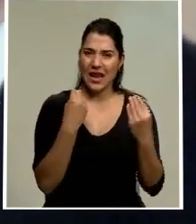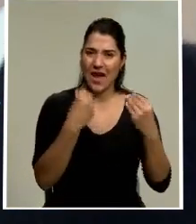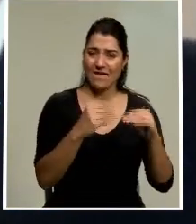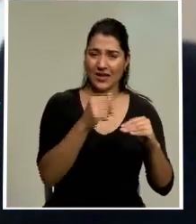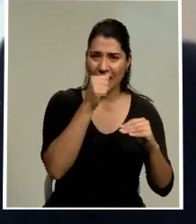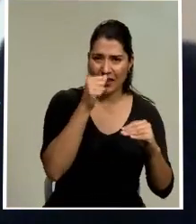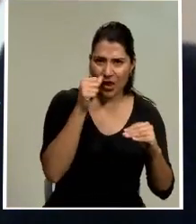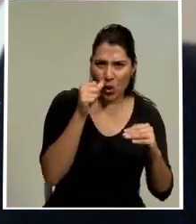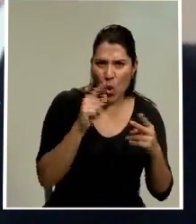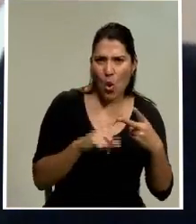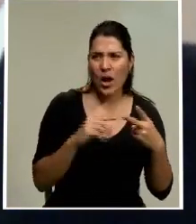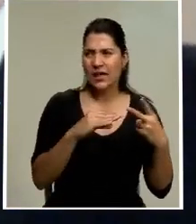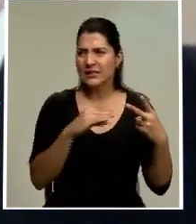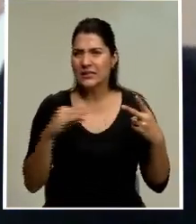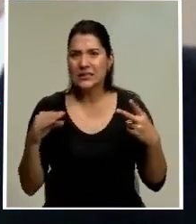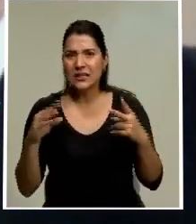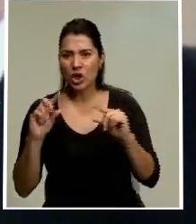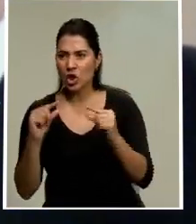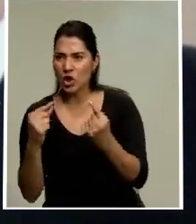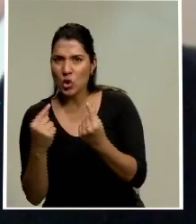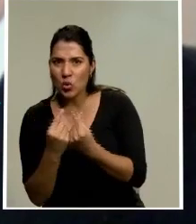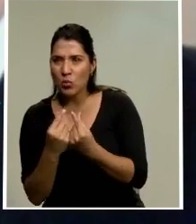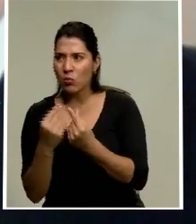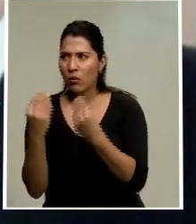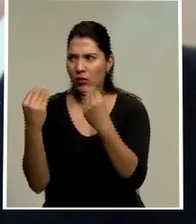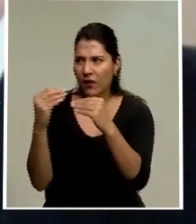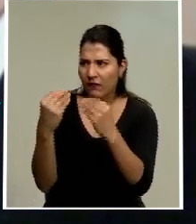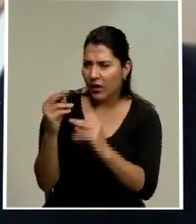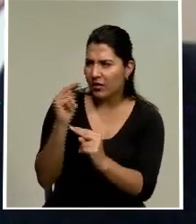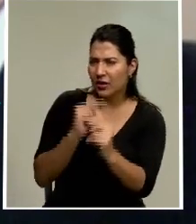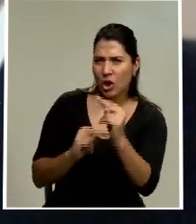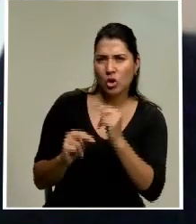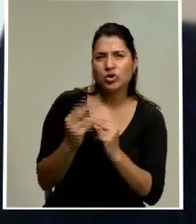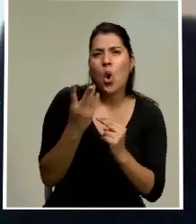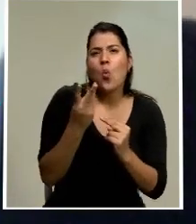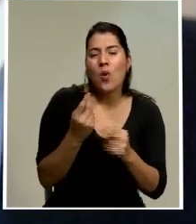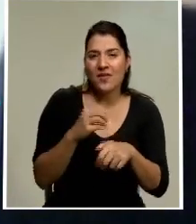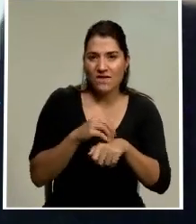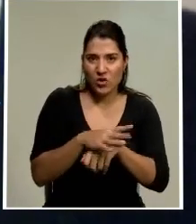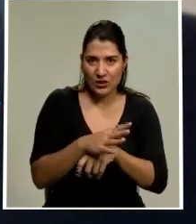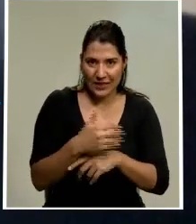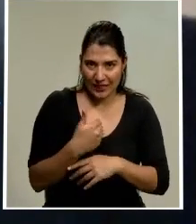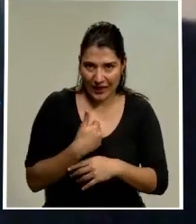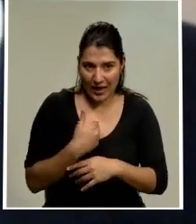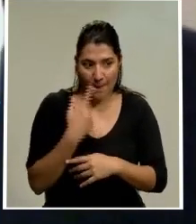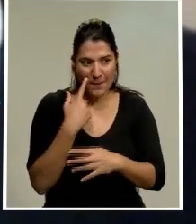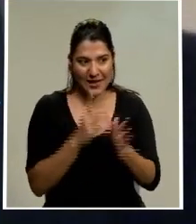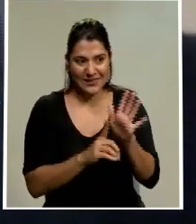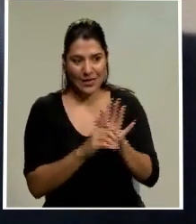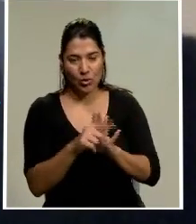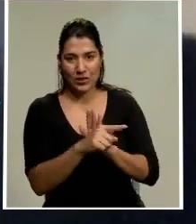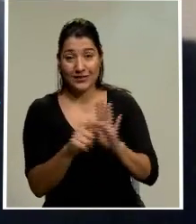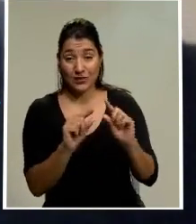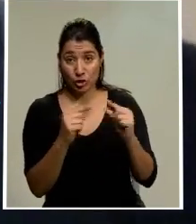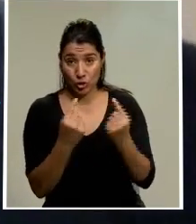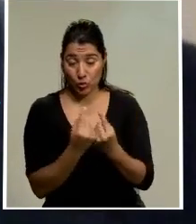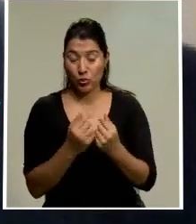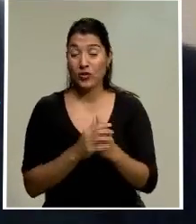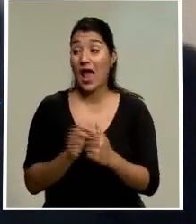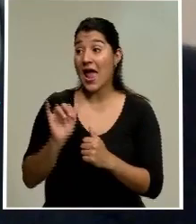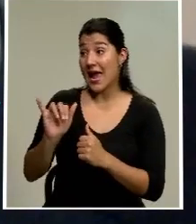sicariato en esta pandemia de homicidios? Sí. Bueno, ese caso en particular de este joven,